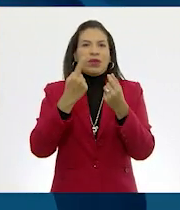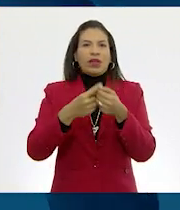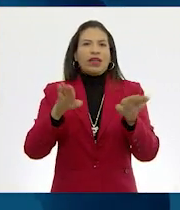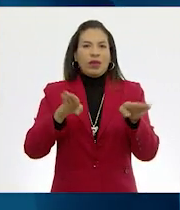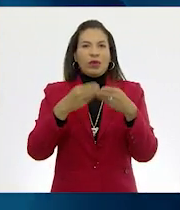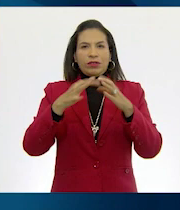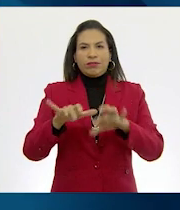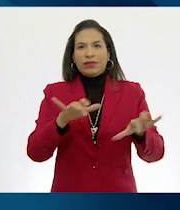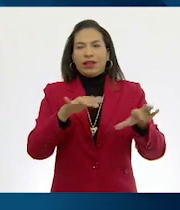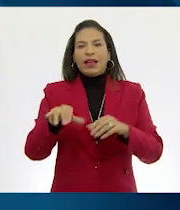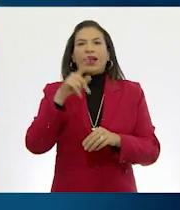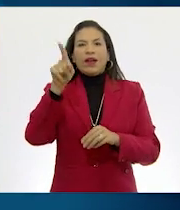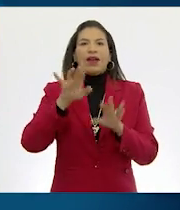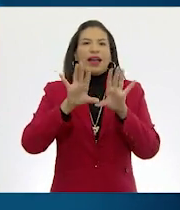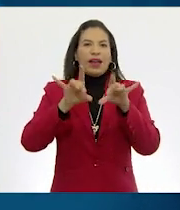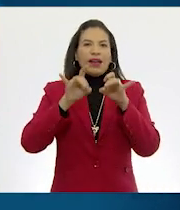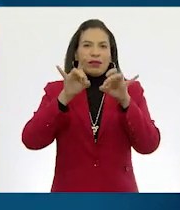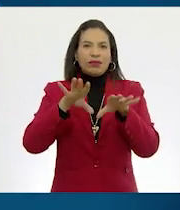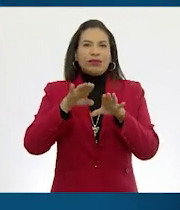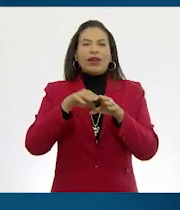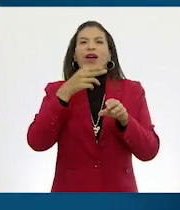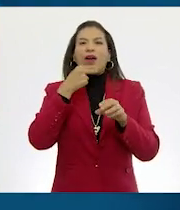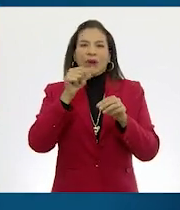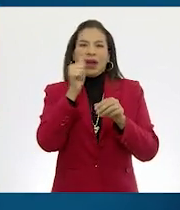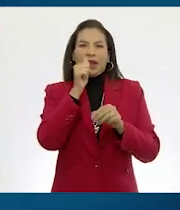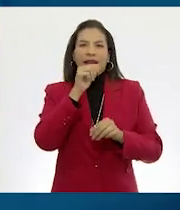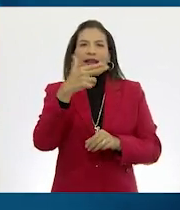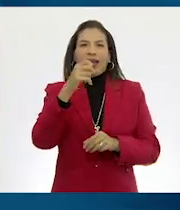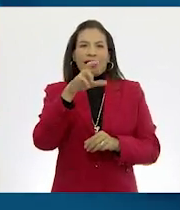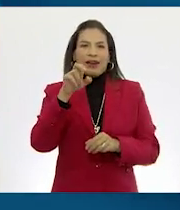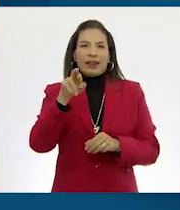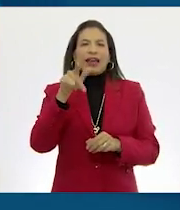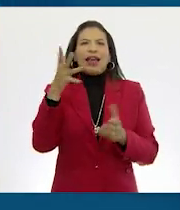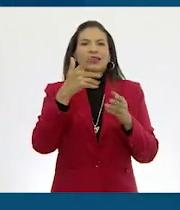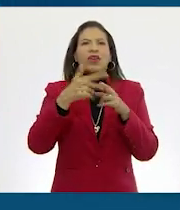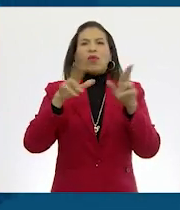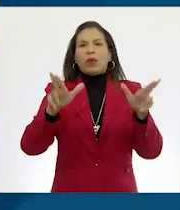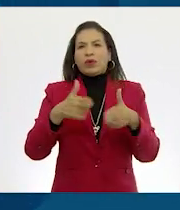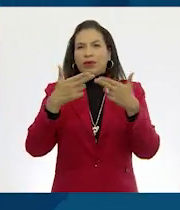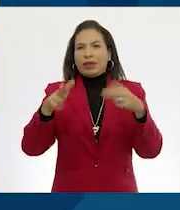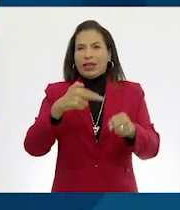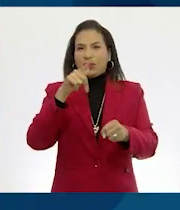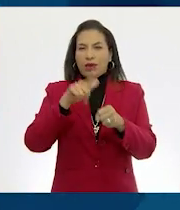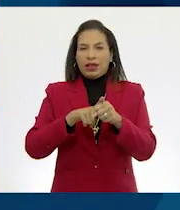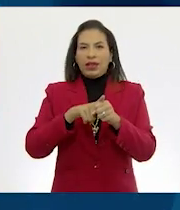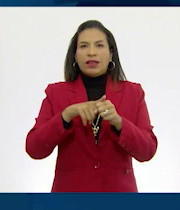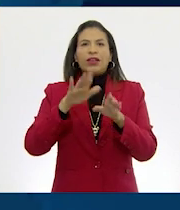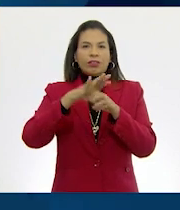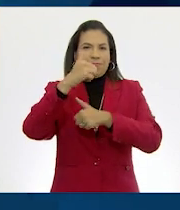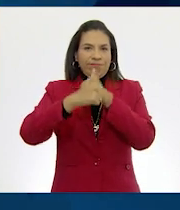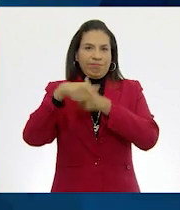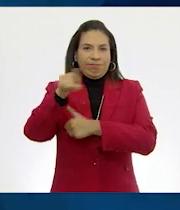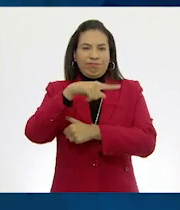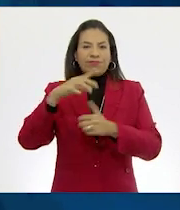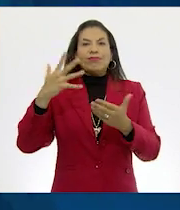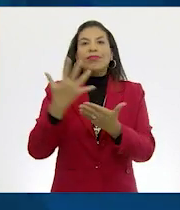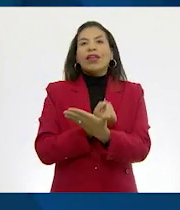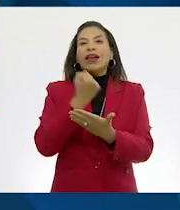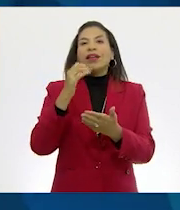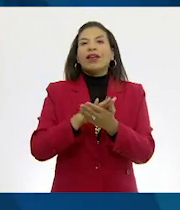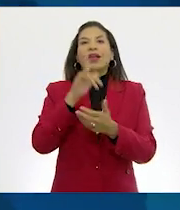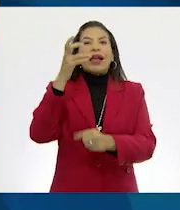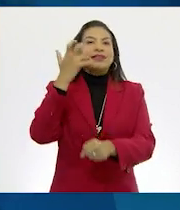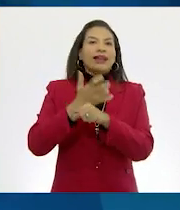del pianista austriaco Heinrich Hertz, pudiera formar un himno nacional. El concurso fue ganado por